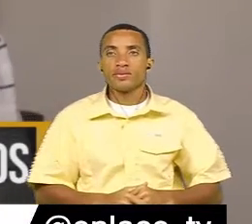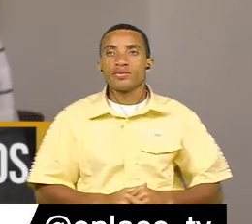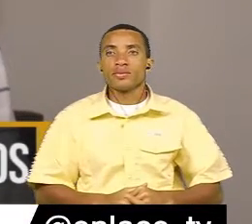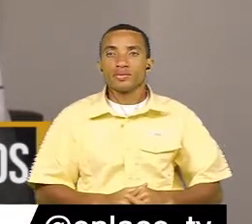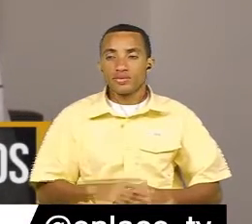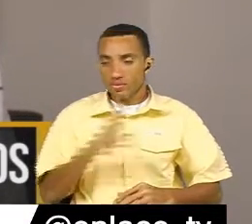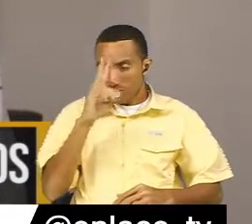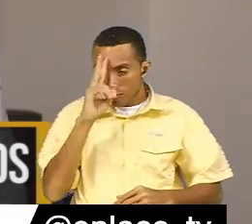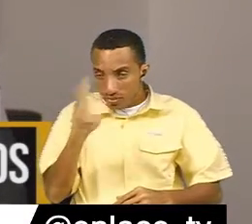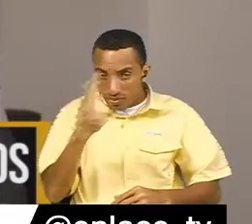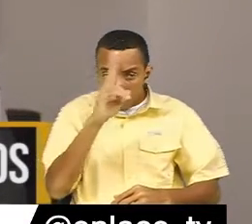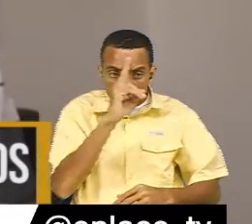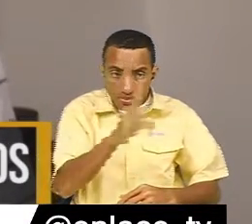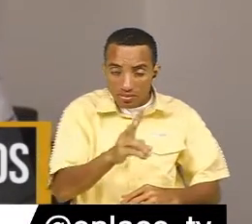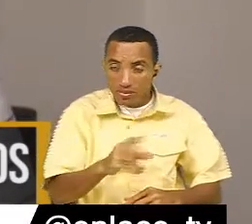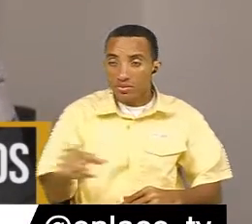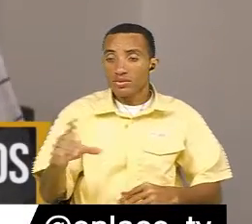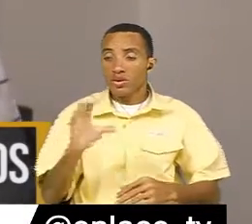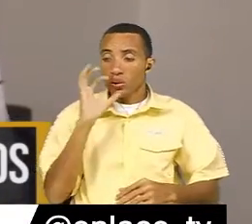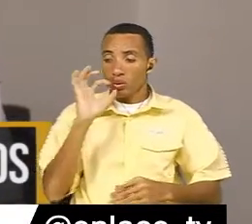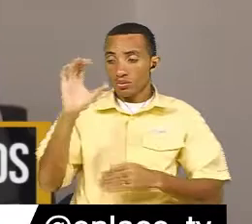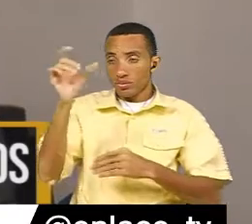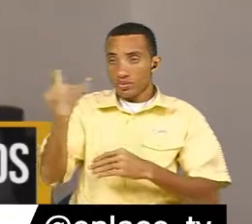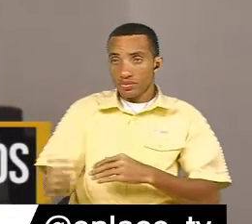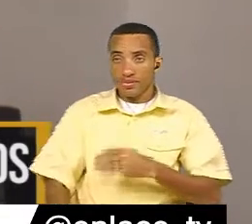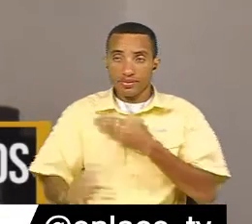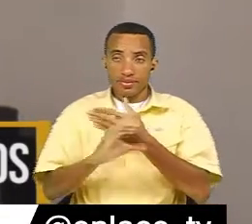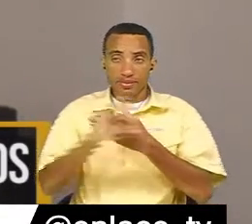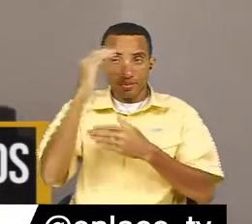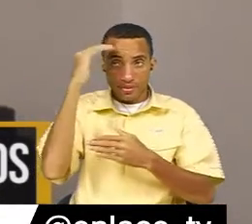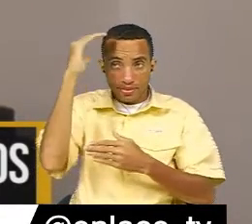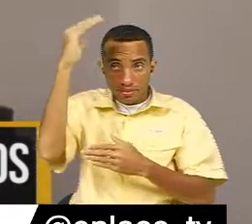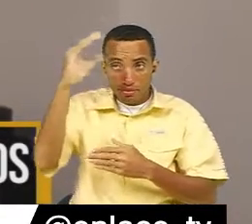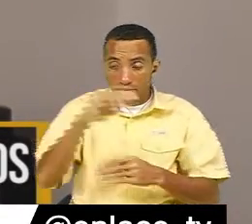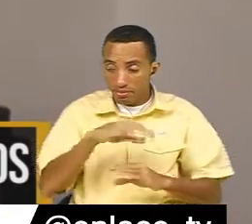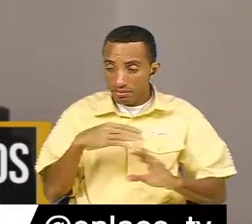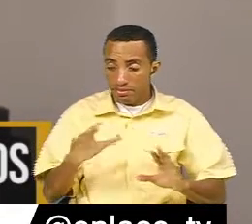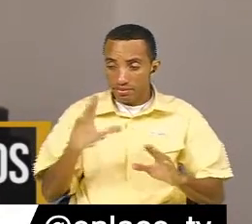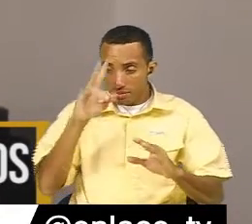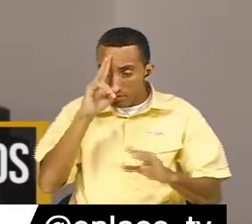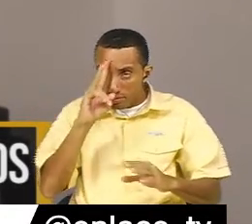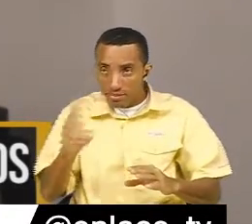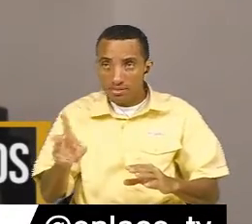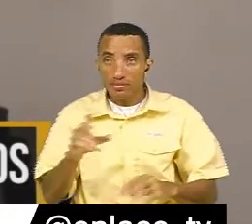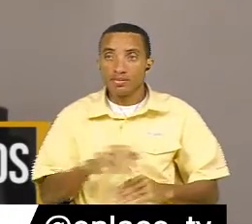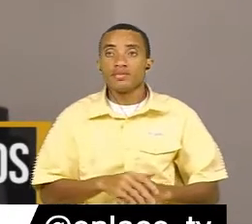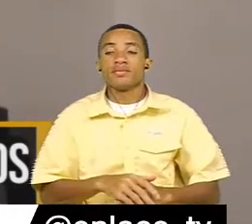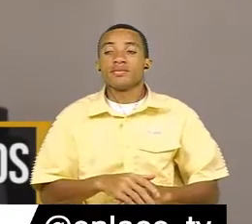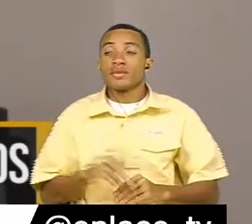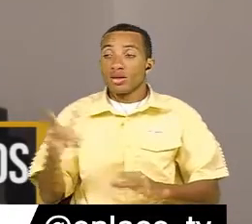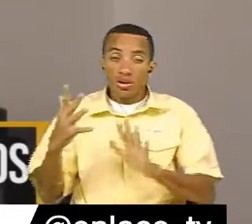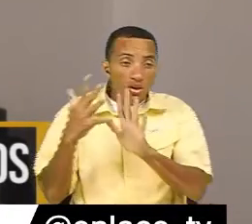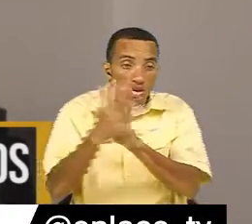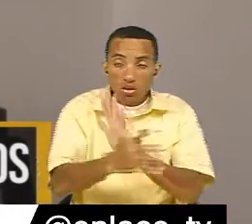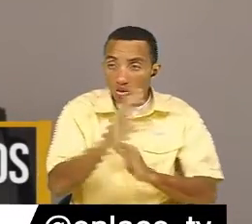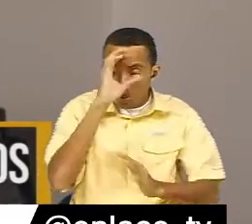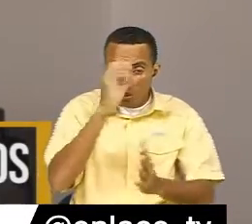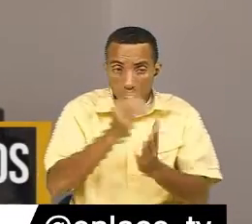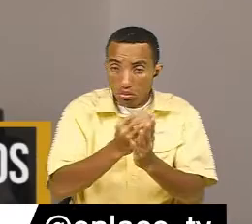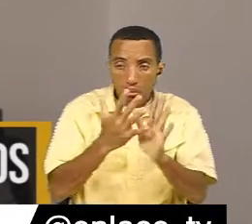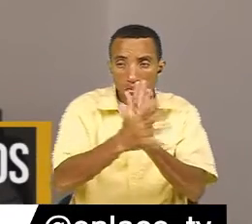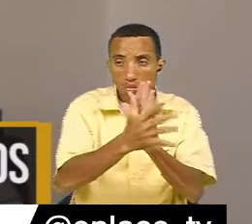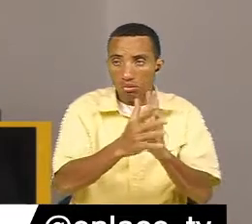respeto mucho la posición del señor procurador y le estamos brindando toda la atención a esa opinión que él expresa,